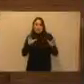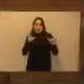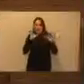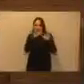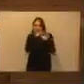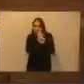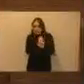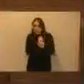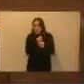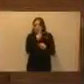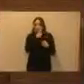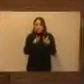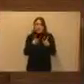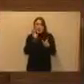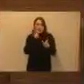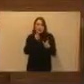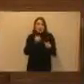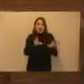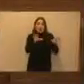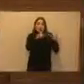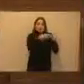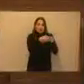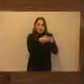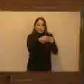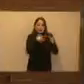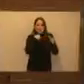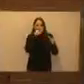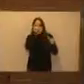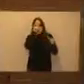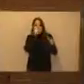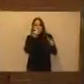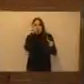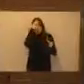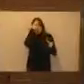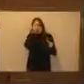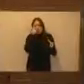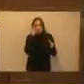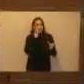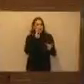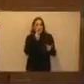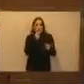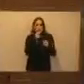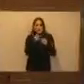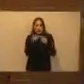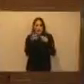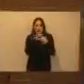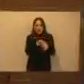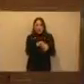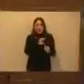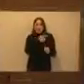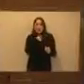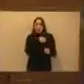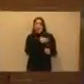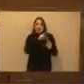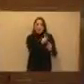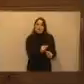personas corruptas. Ustedes me recuerdan una concepción sucia de la política. Mire, yo en primer lugar lo que voy a hacer es contestar algunas de las cuestiones que usted